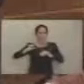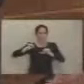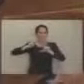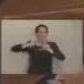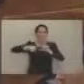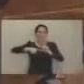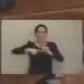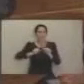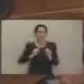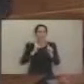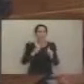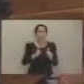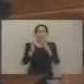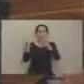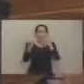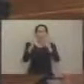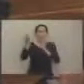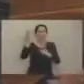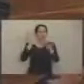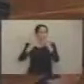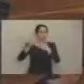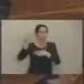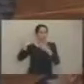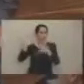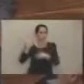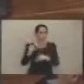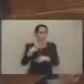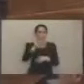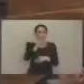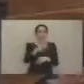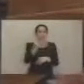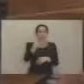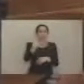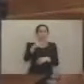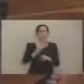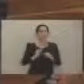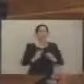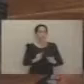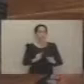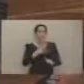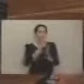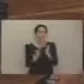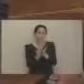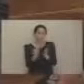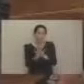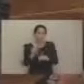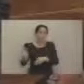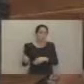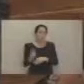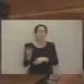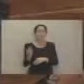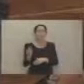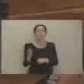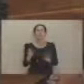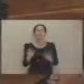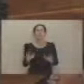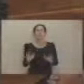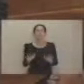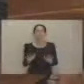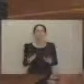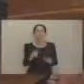la génesis tan en su tiempo como vicepresidente, y ahora me lo puede explicar mejor. En todo caso, evidentemente no es su